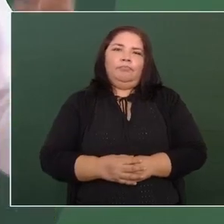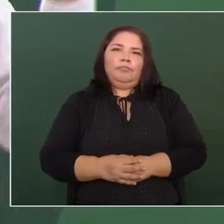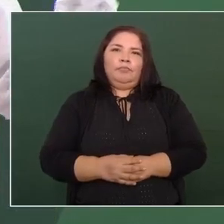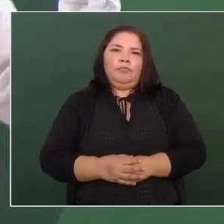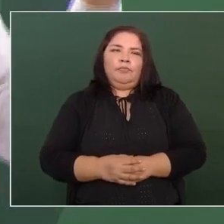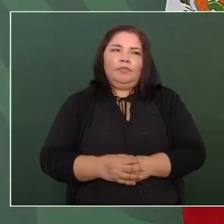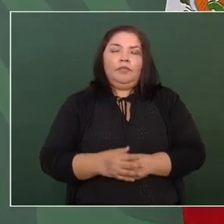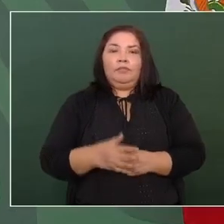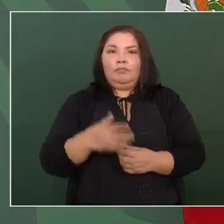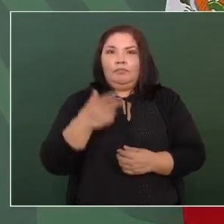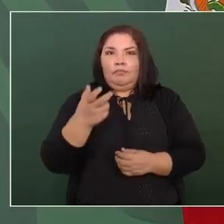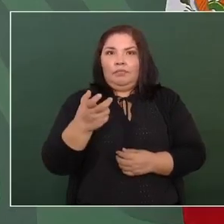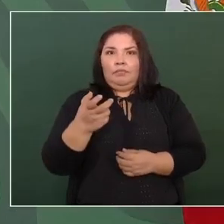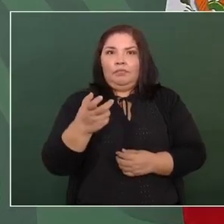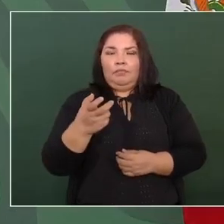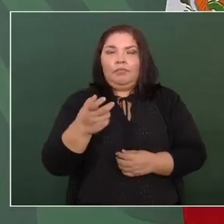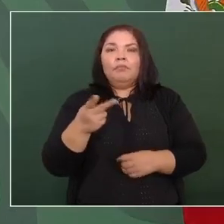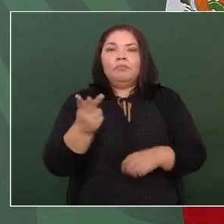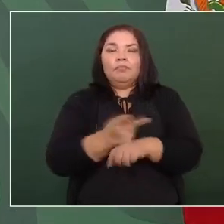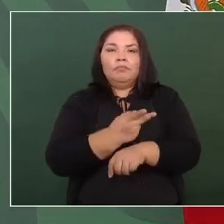¿Y qué pasó